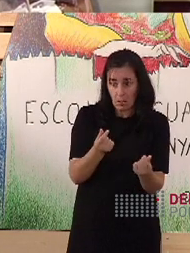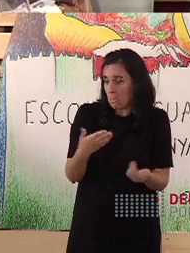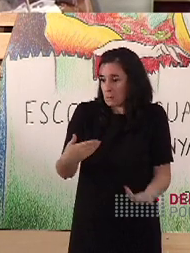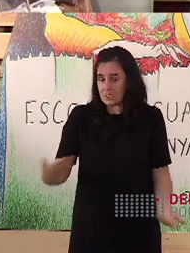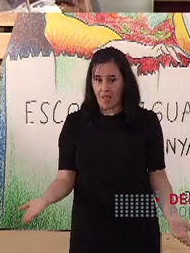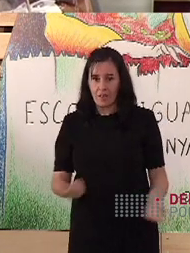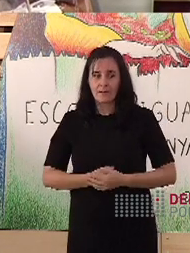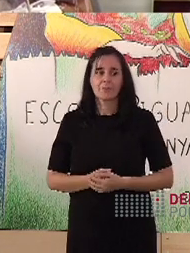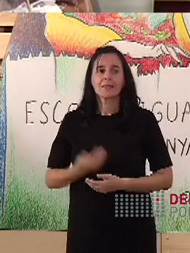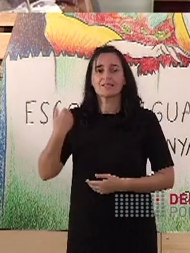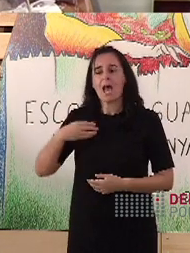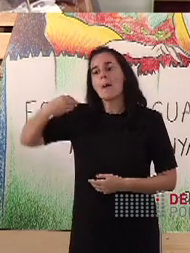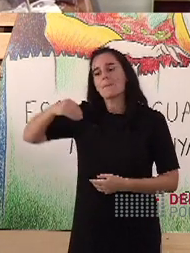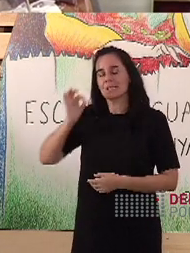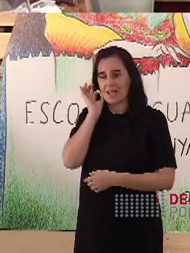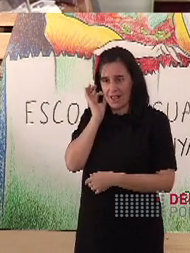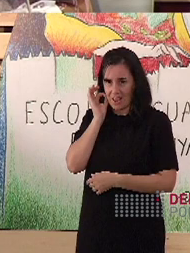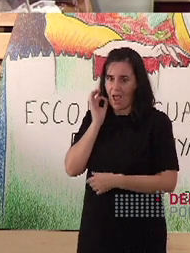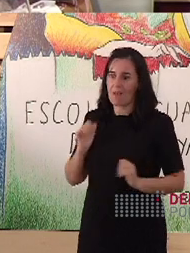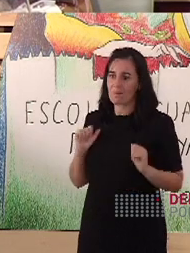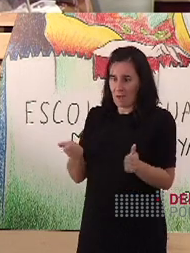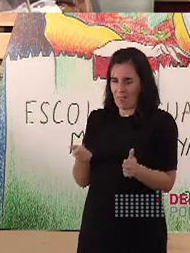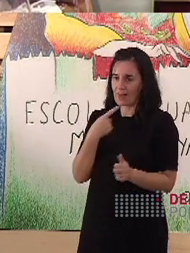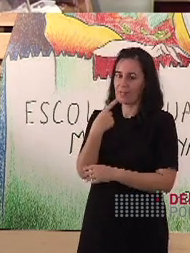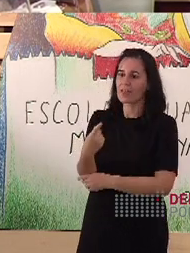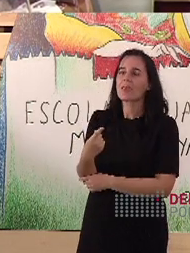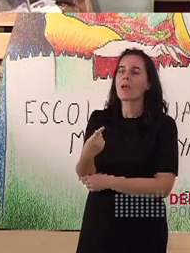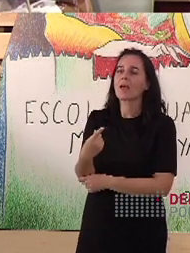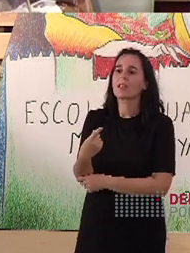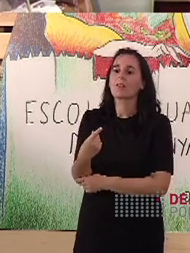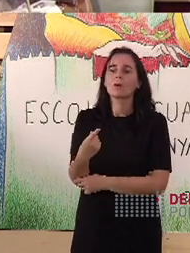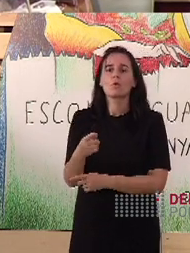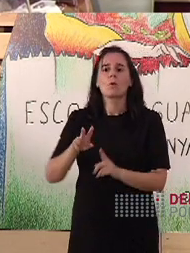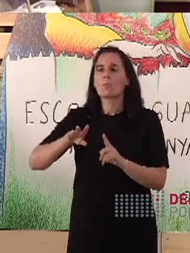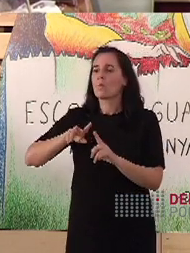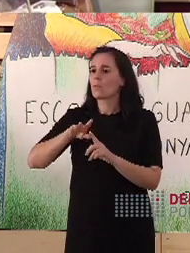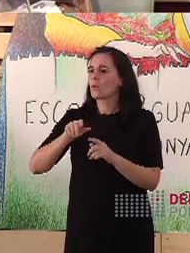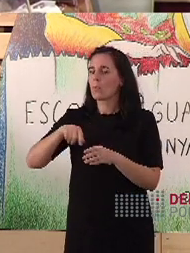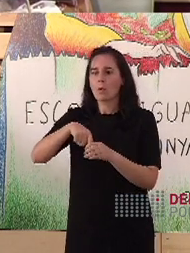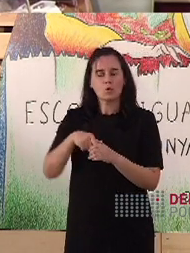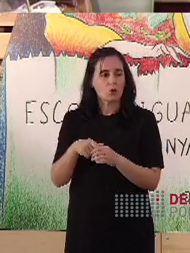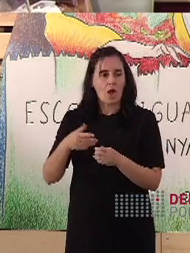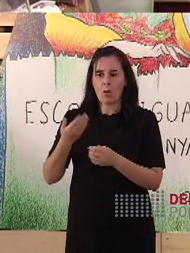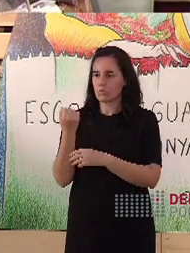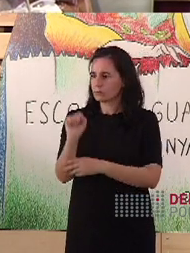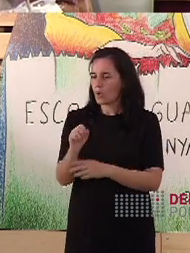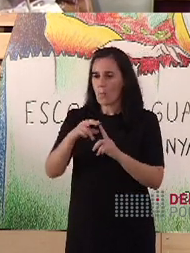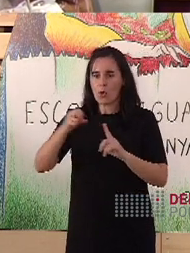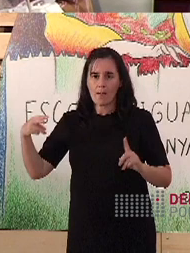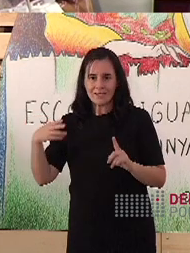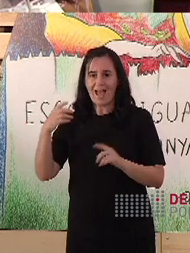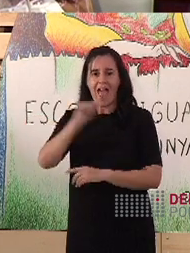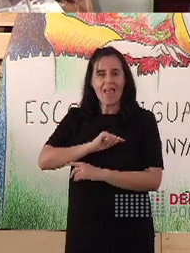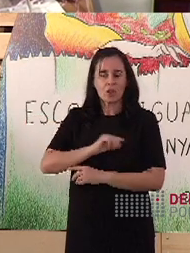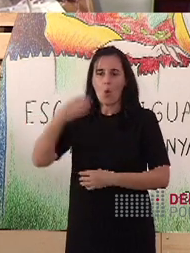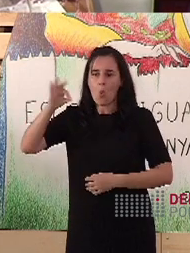Xa dicía a presidenta ao inicio destas xornadas, a única posición ética e humanamente aceptable frente á prostitución